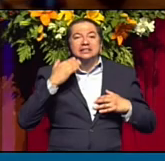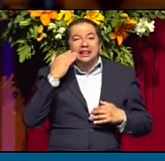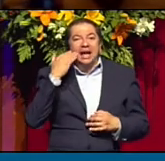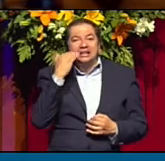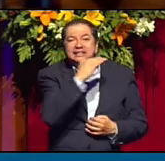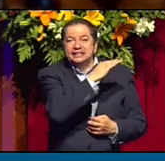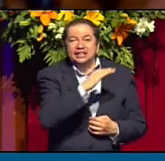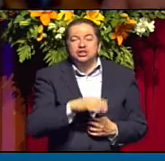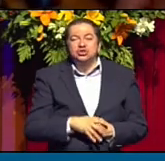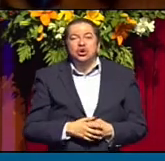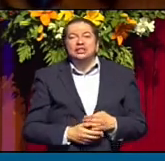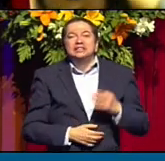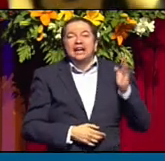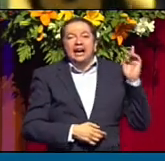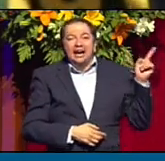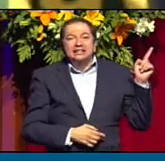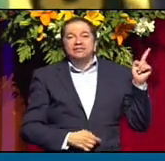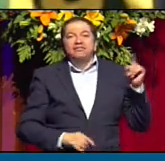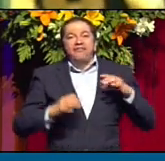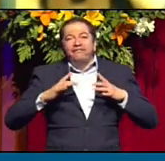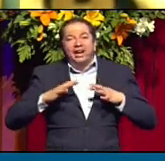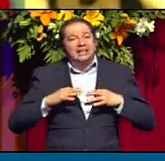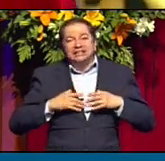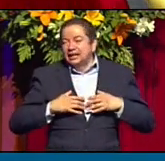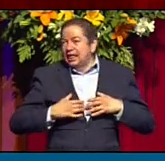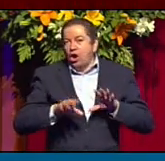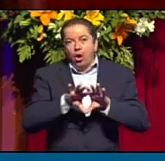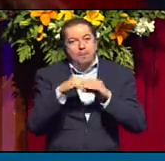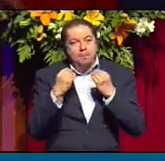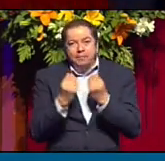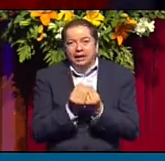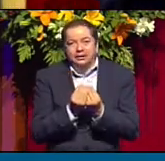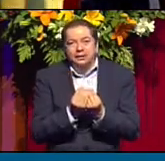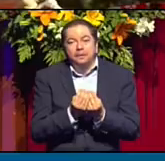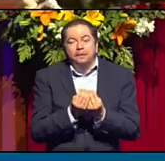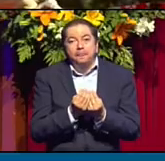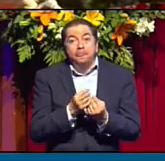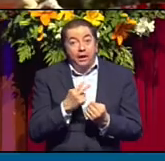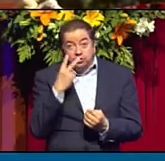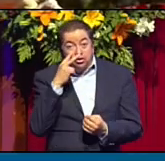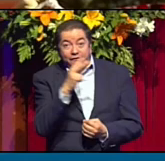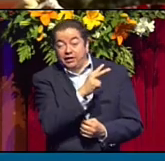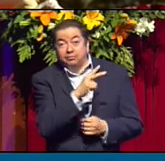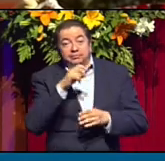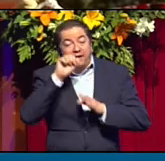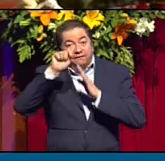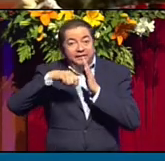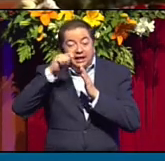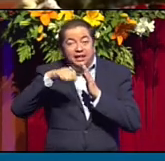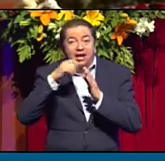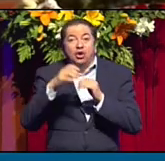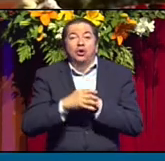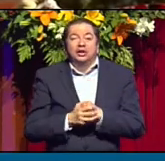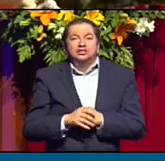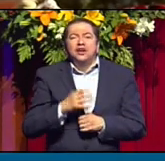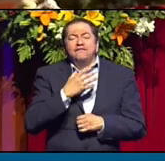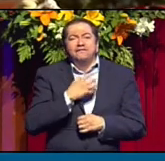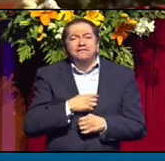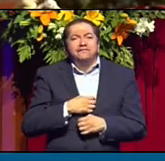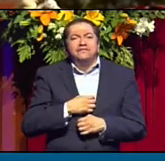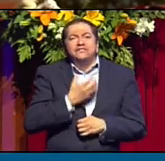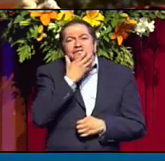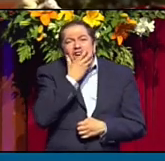niños, que es una felicidad total. Es una felicidad, es cosa de verlo ahí, ¿ah? Ver este viejo